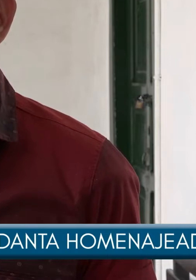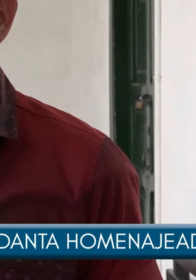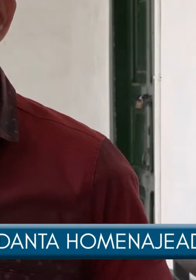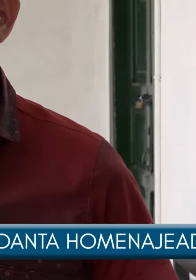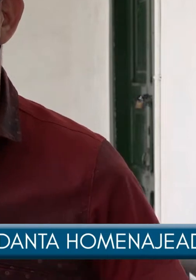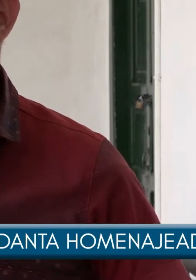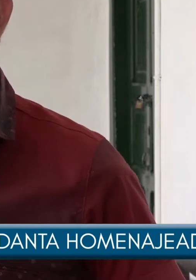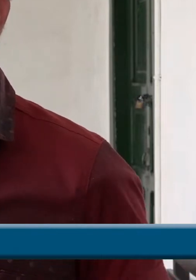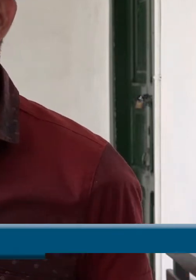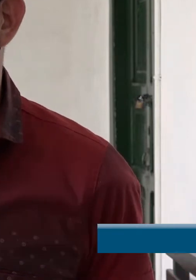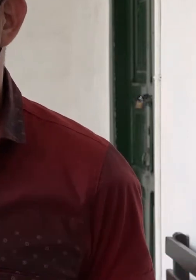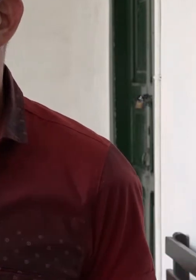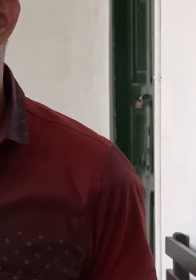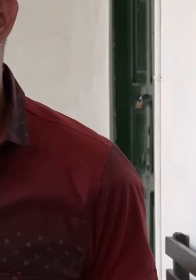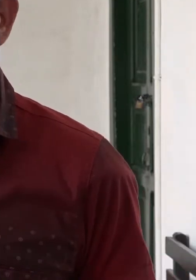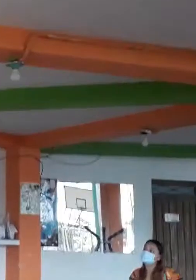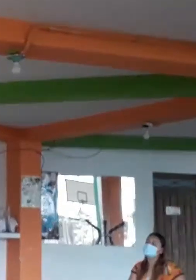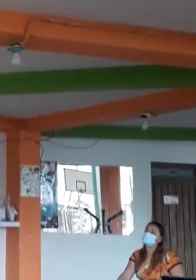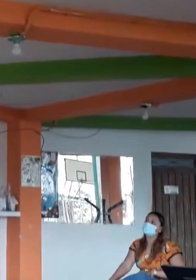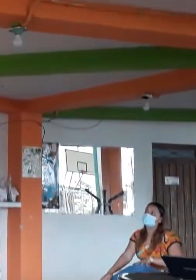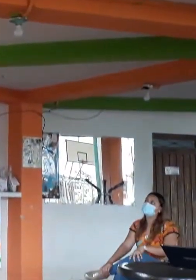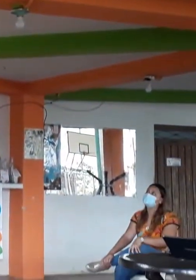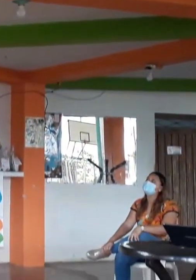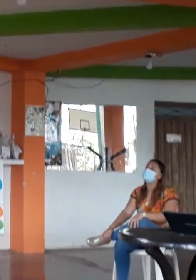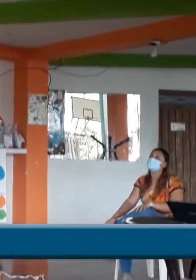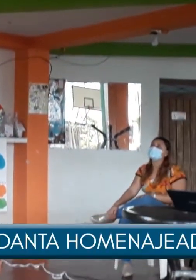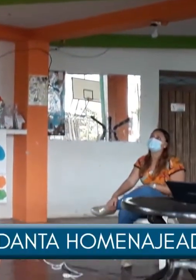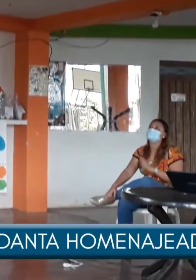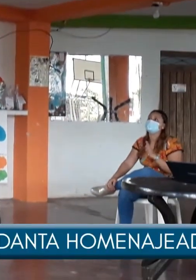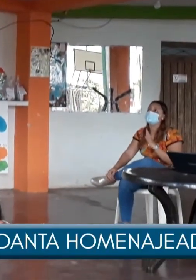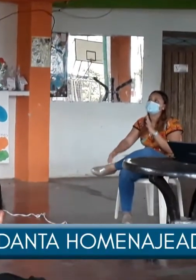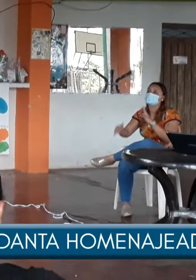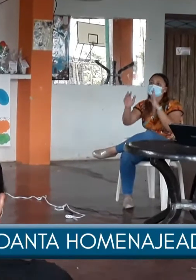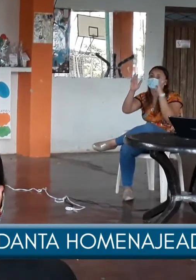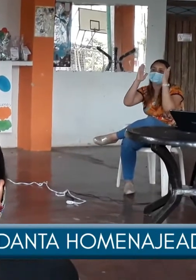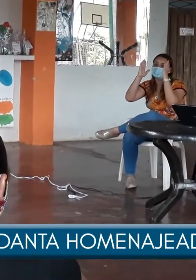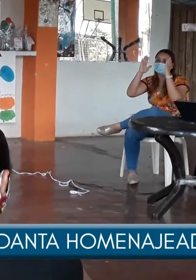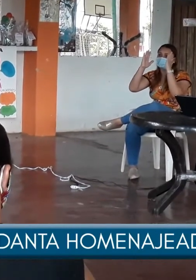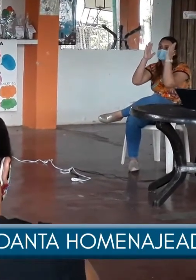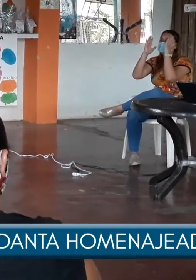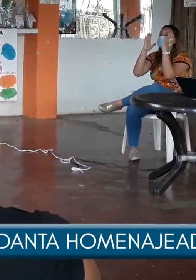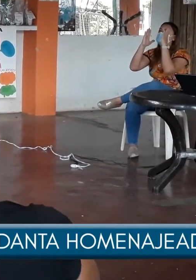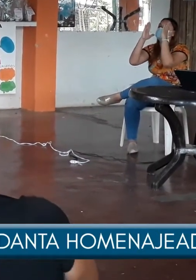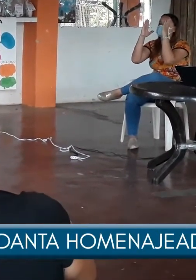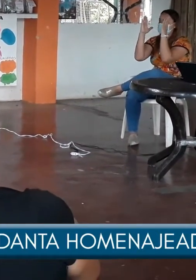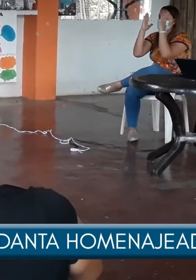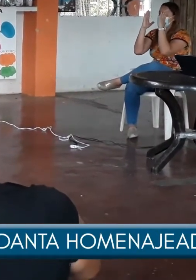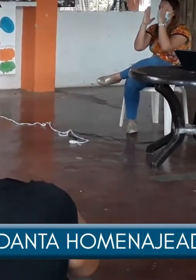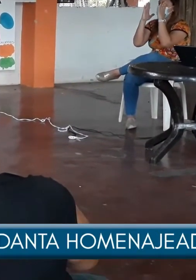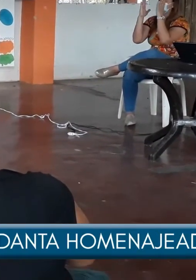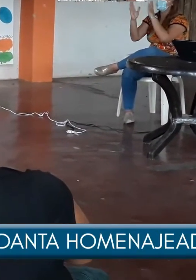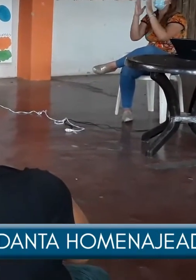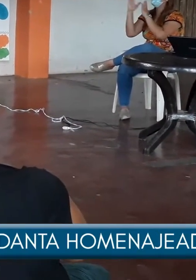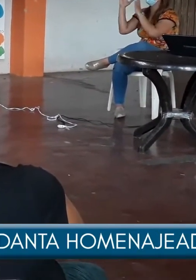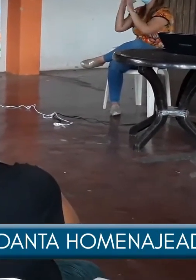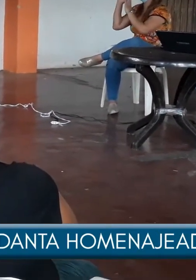señoras por el trabajo realizado, donde les dimos un refrigerio, se les dio el diploma a las señoras que ya salieron, se les está